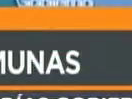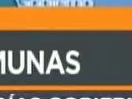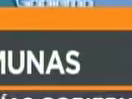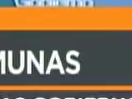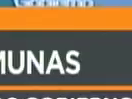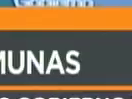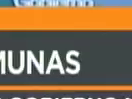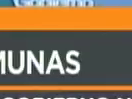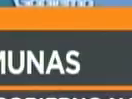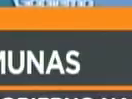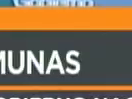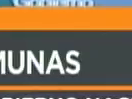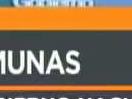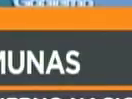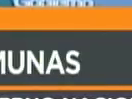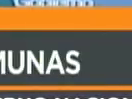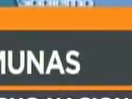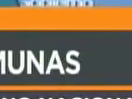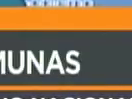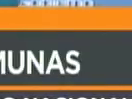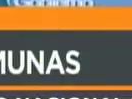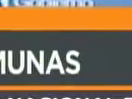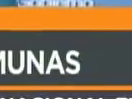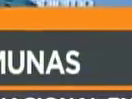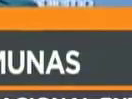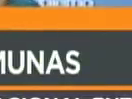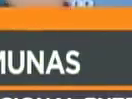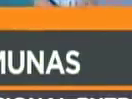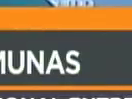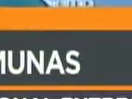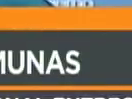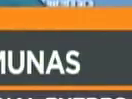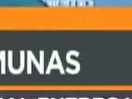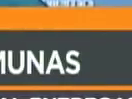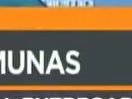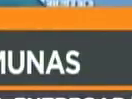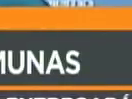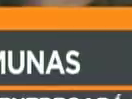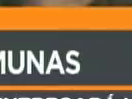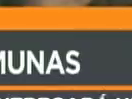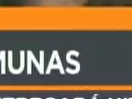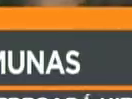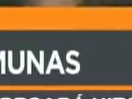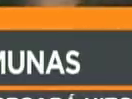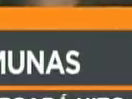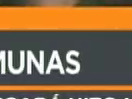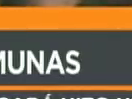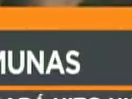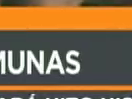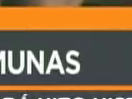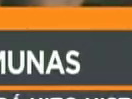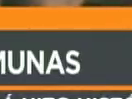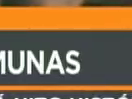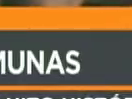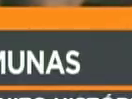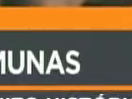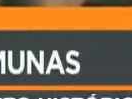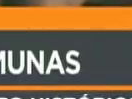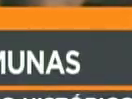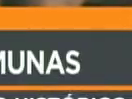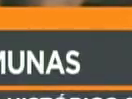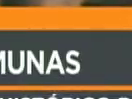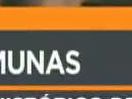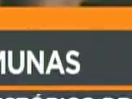decididos y valientes, no hay imperialismo que pueda con nosotros, no hay. Lo que usted dice se tradujo en